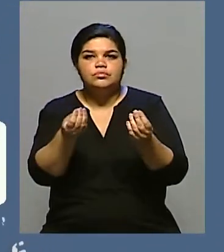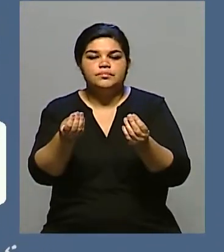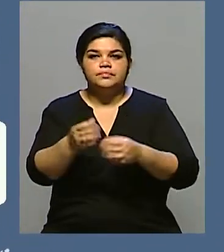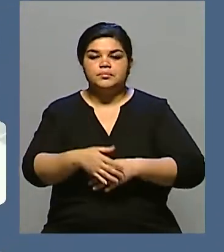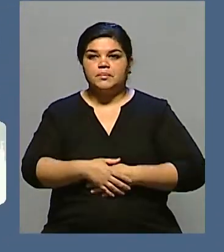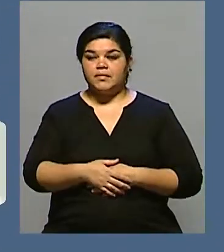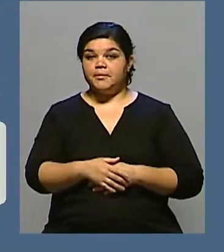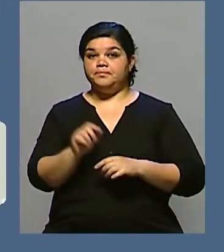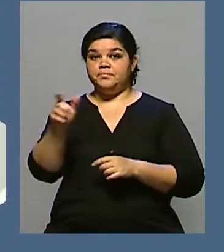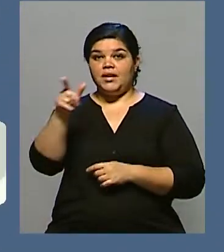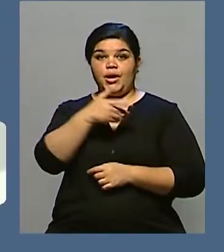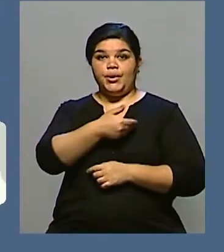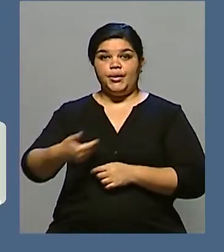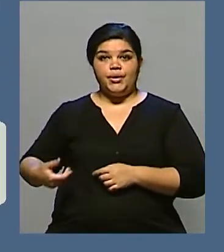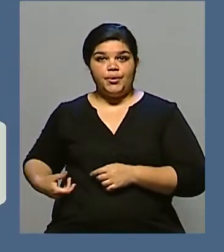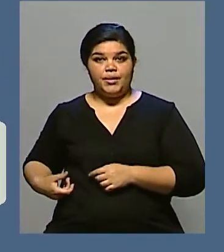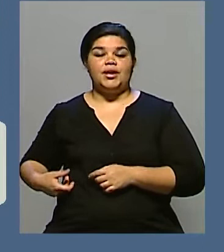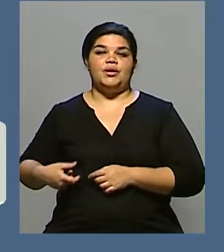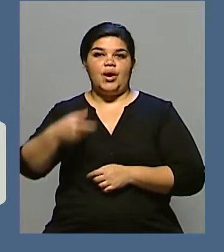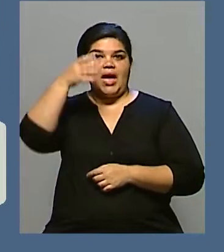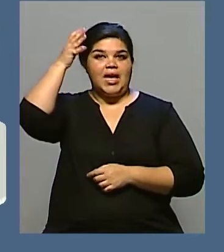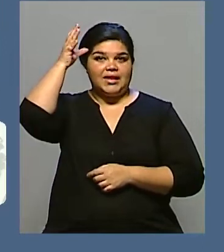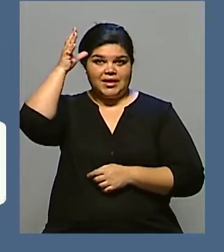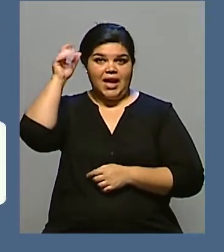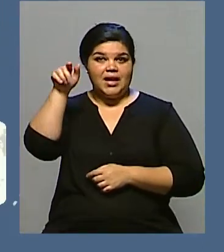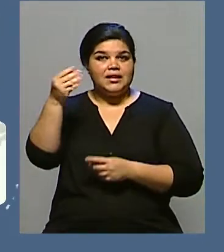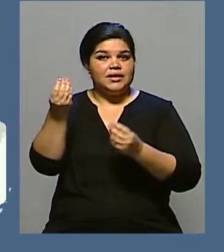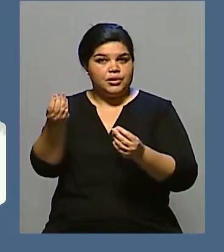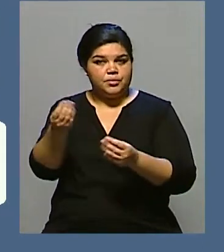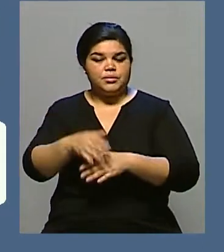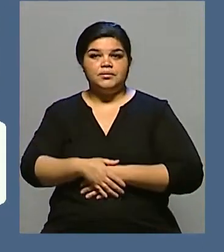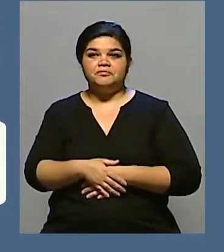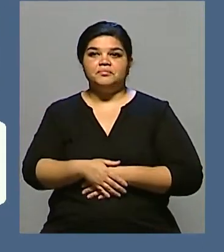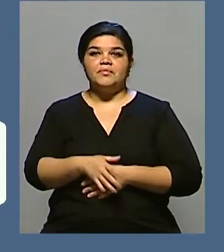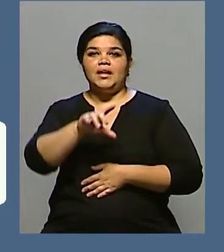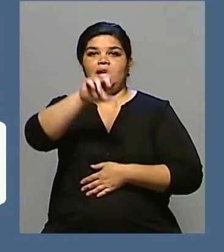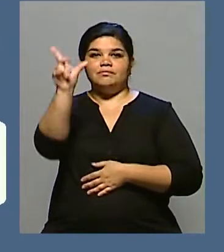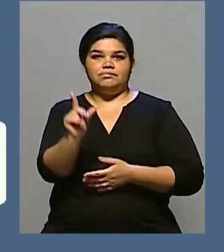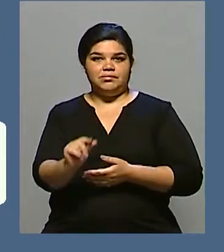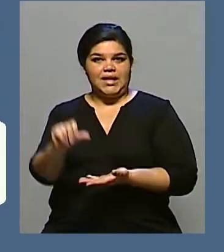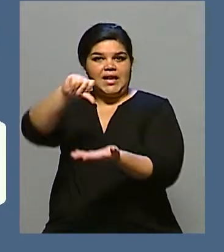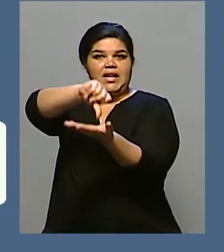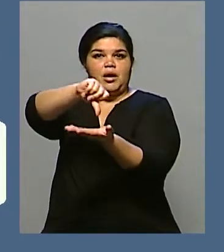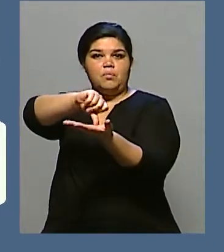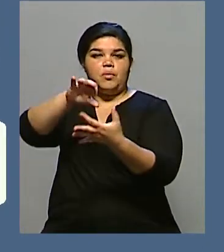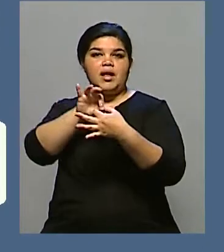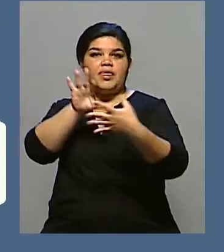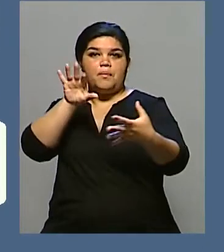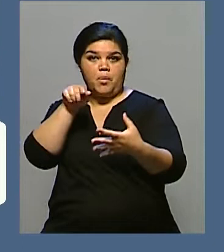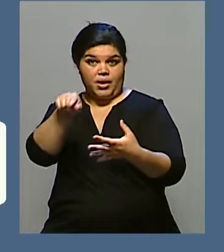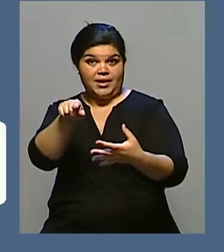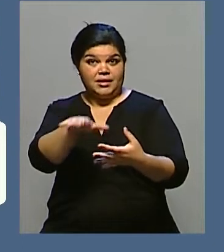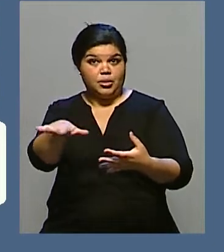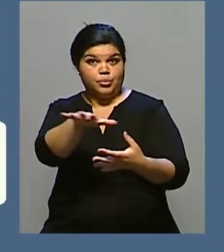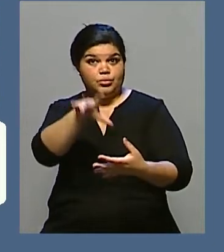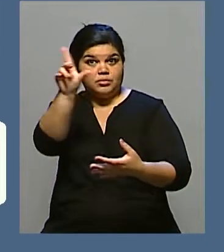Bueno, el gobierno de Italia está formado, obviamente. Italia es una república con Estado de Derecho, una república democrática,